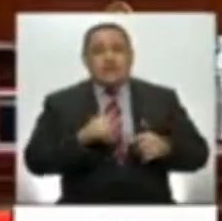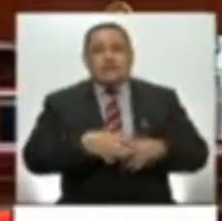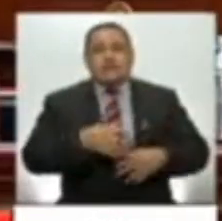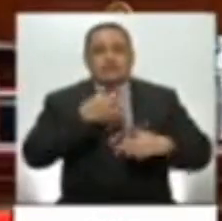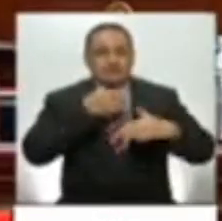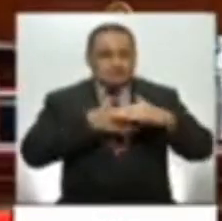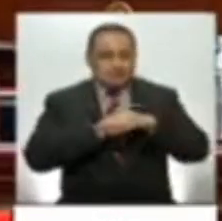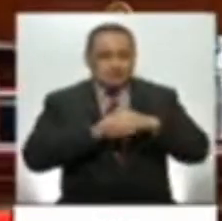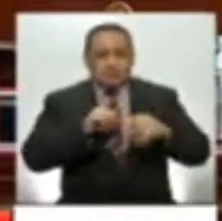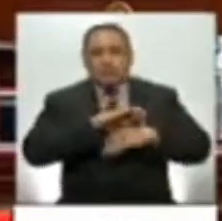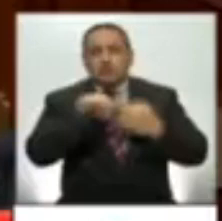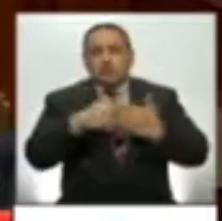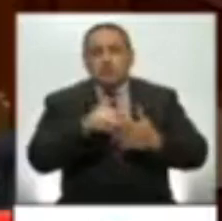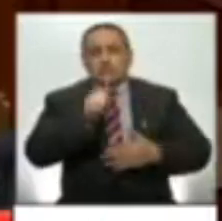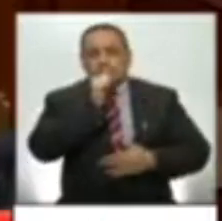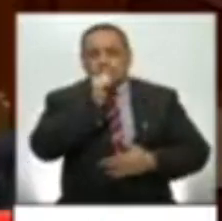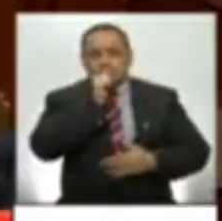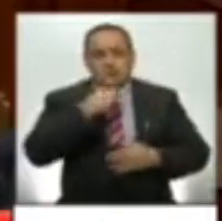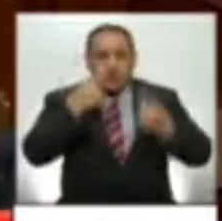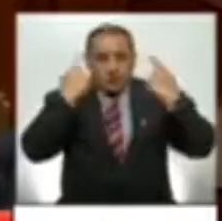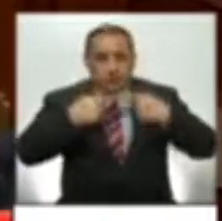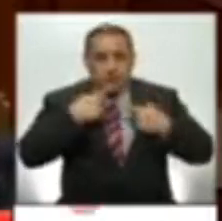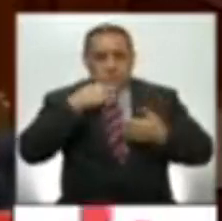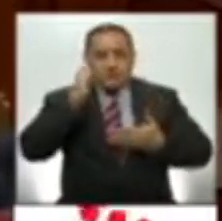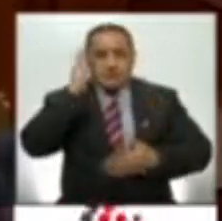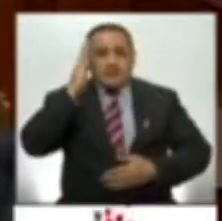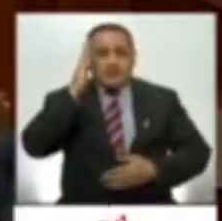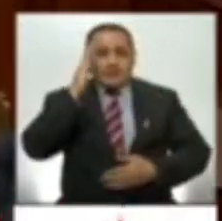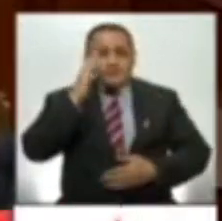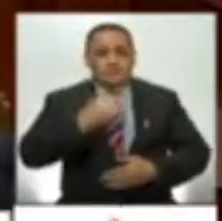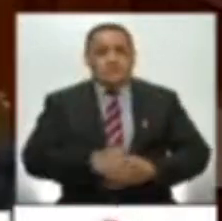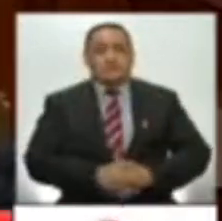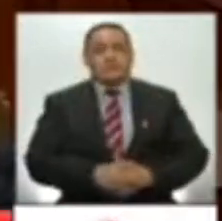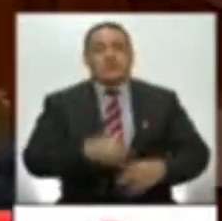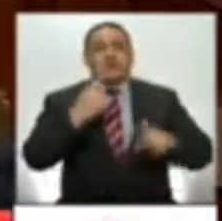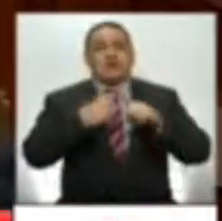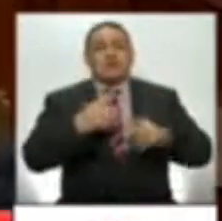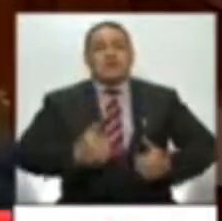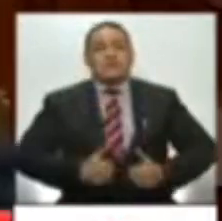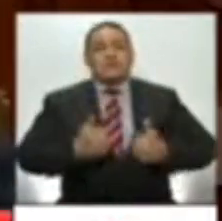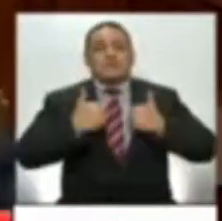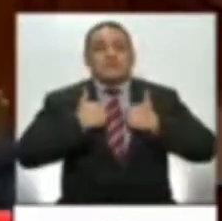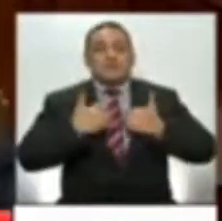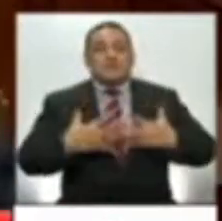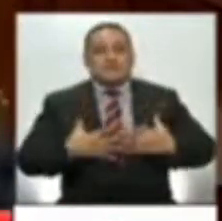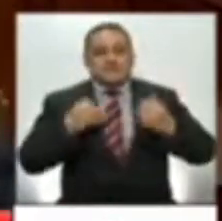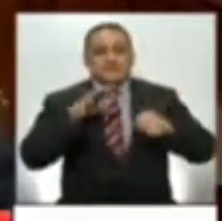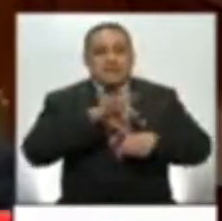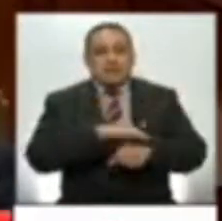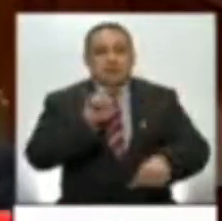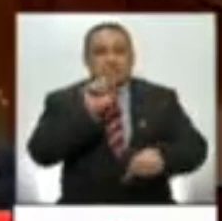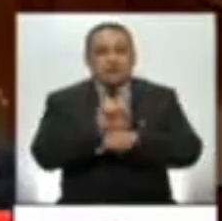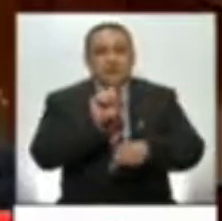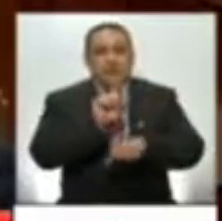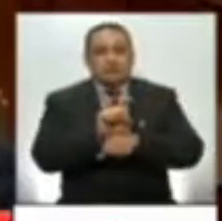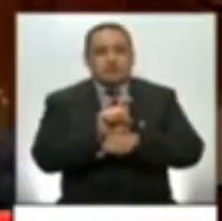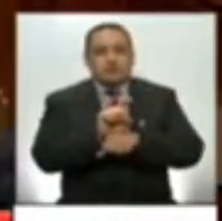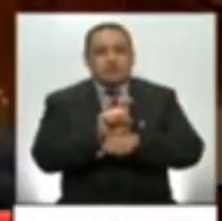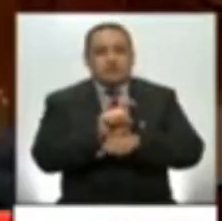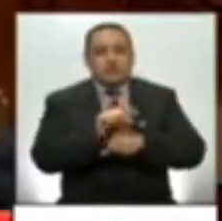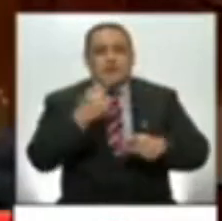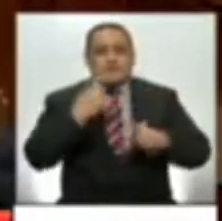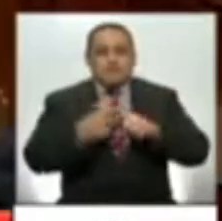guardar secreto en los asuntos así calificados? Por vida, salud, educación,